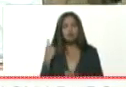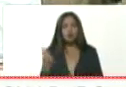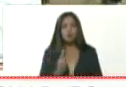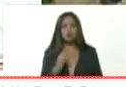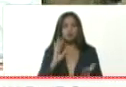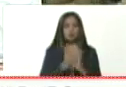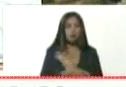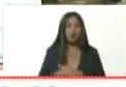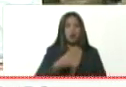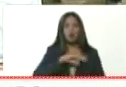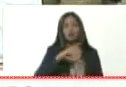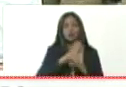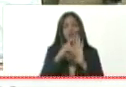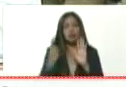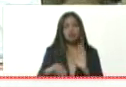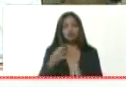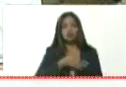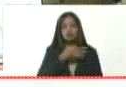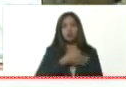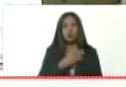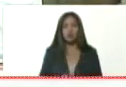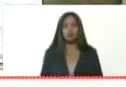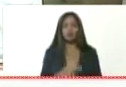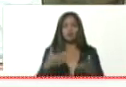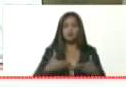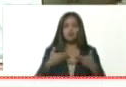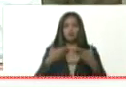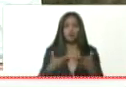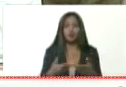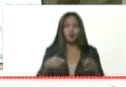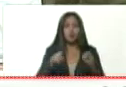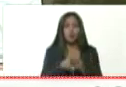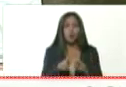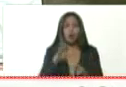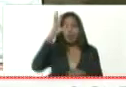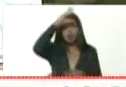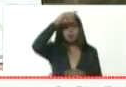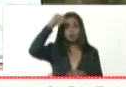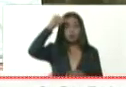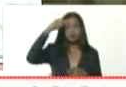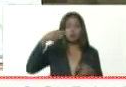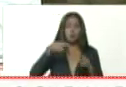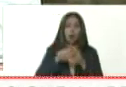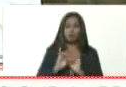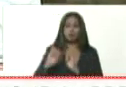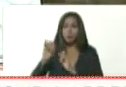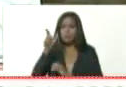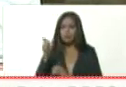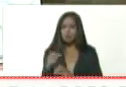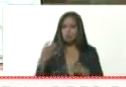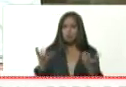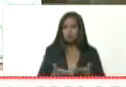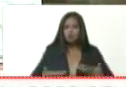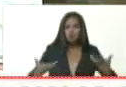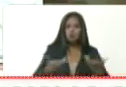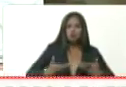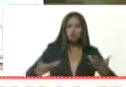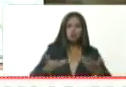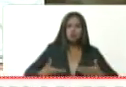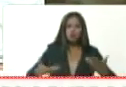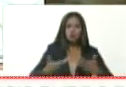destrucción de los derechos sociales sino que le han entregado la amazonía a los terratenientes que la están incendiando